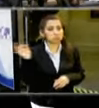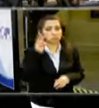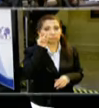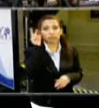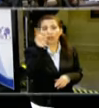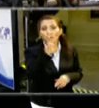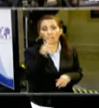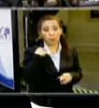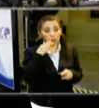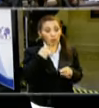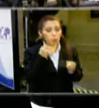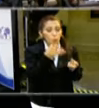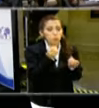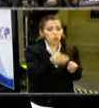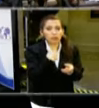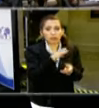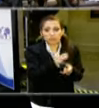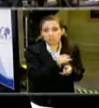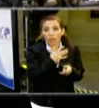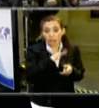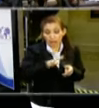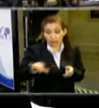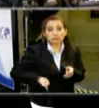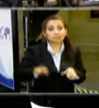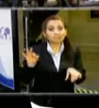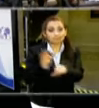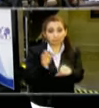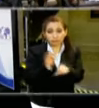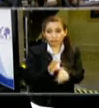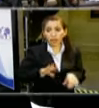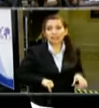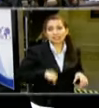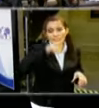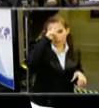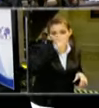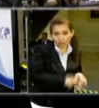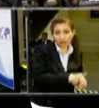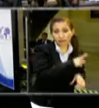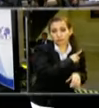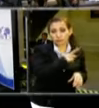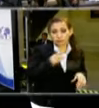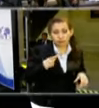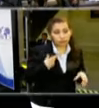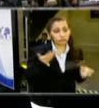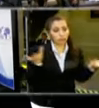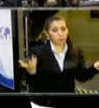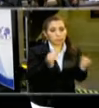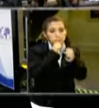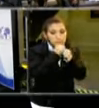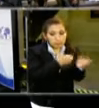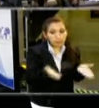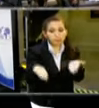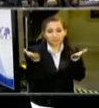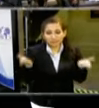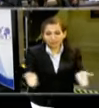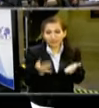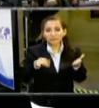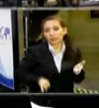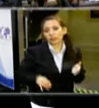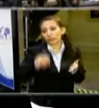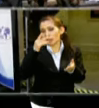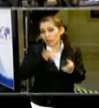una dádiva, no. Hay intereses que proteger, hay intereses mexicanos que tratar de promover, hay intereses mexicanos